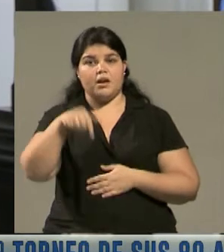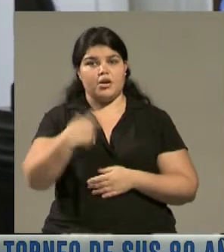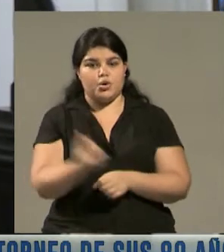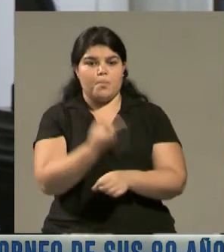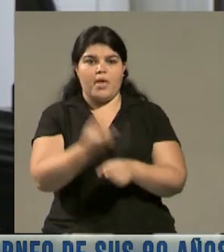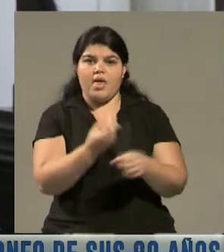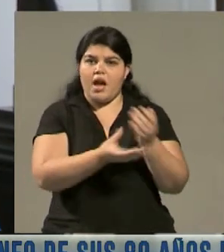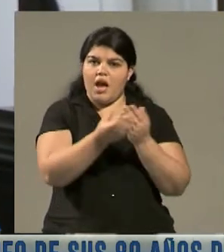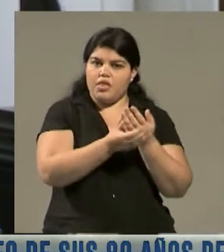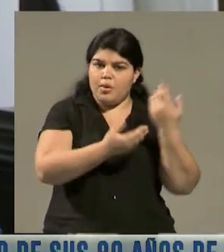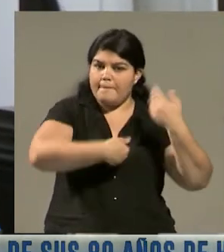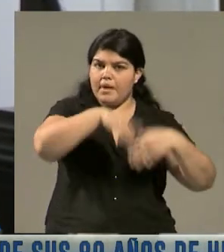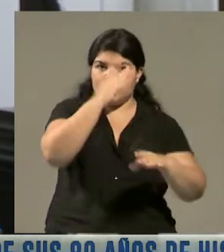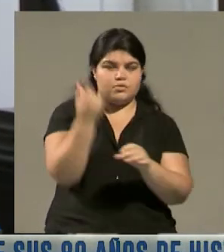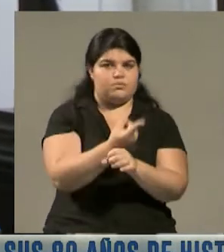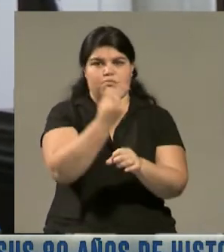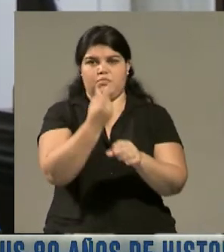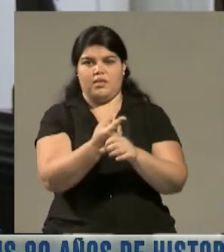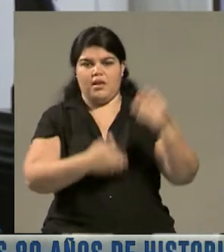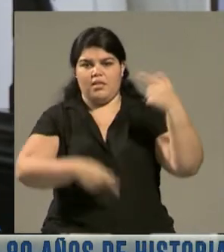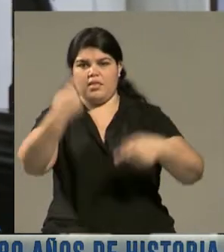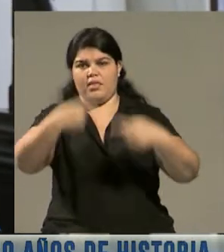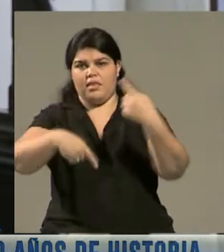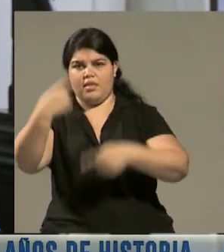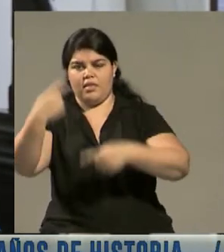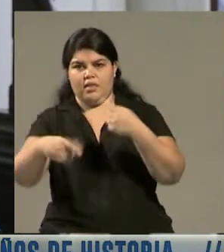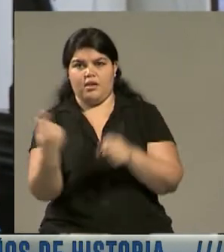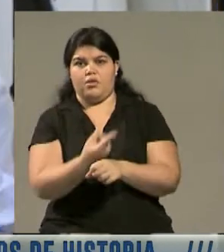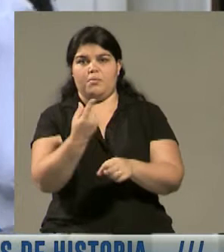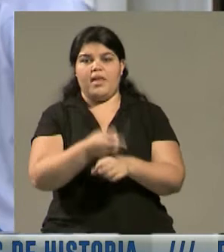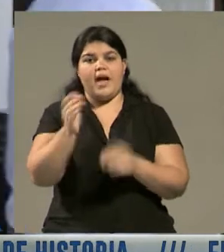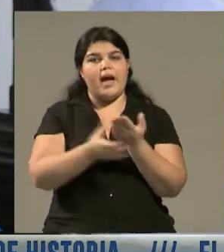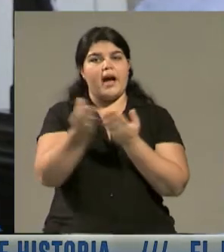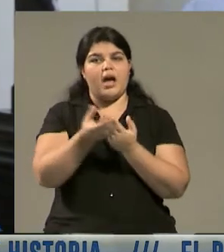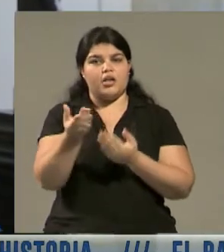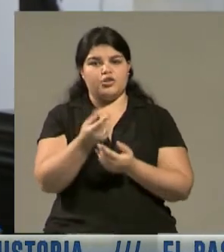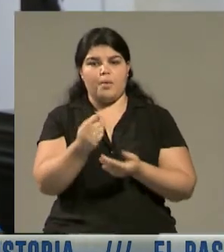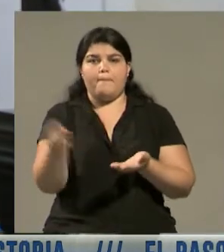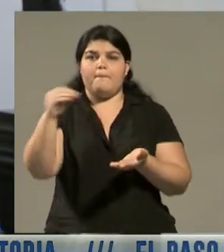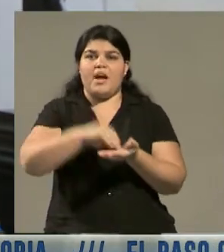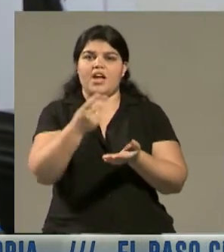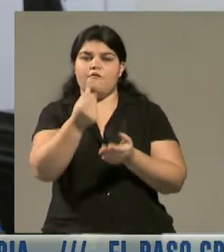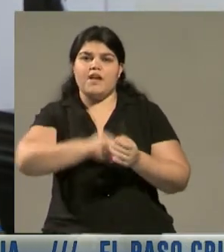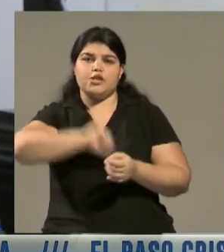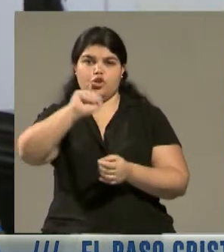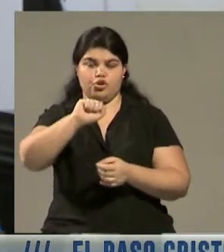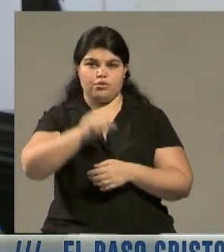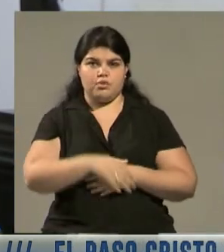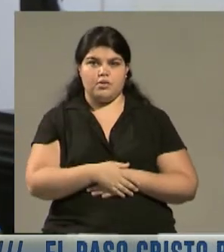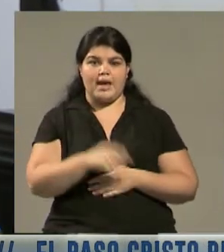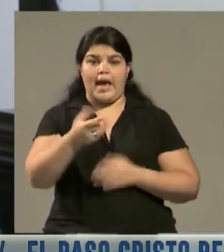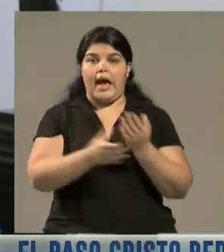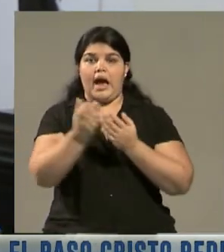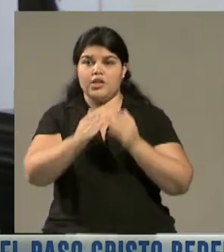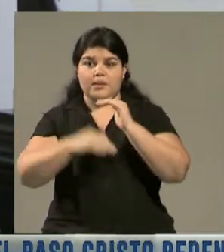más de un ejercicio al otro que los gastos corrientes más la inflación. Si se gasta más, se está fuera del